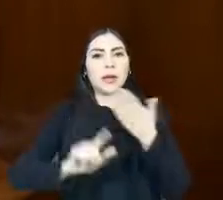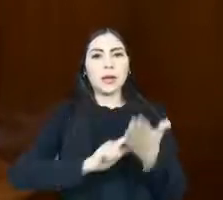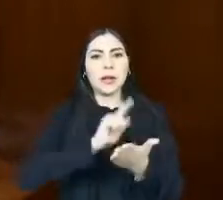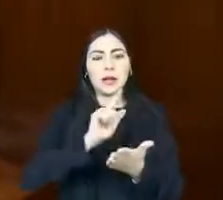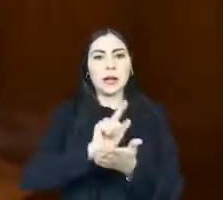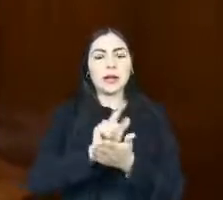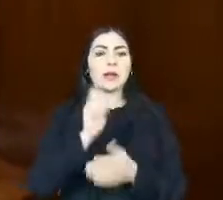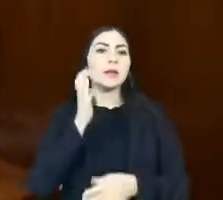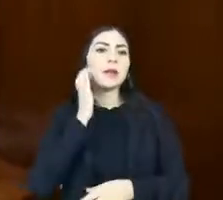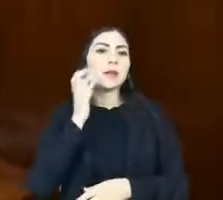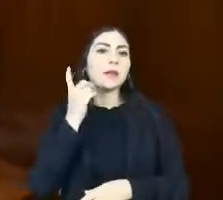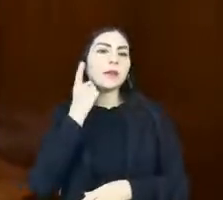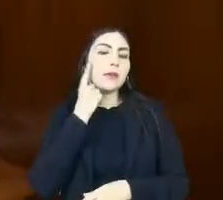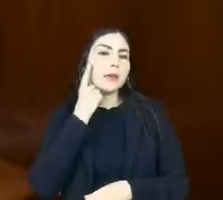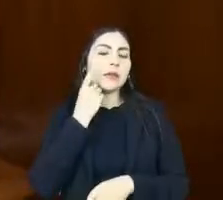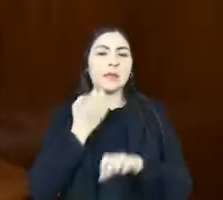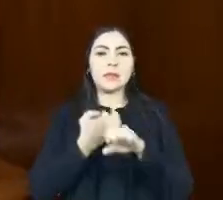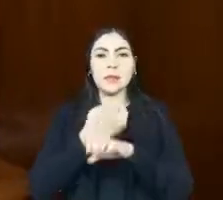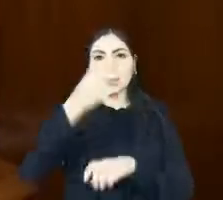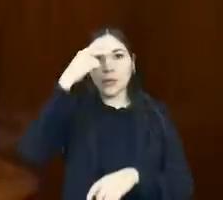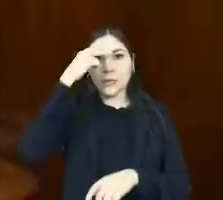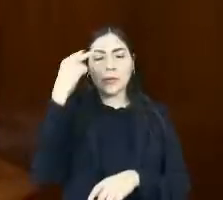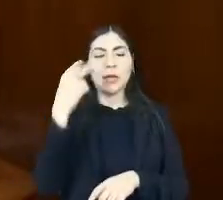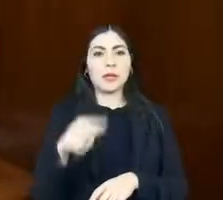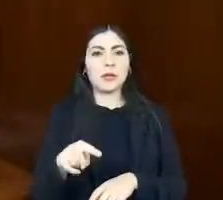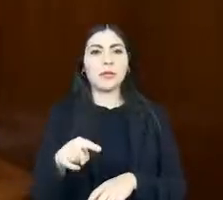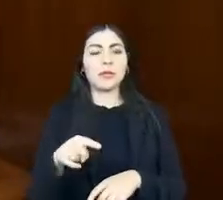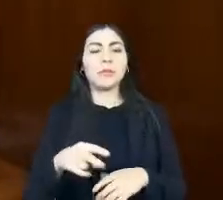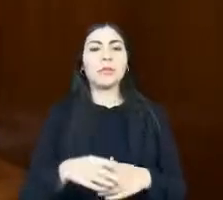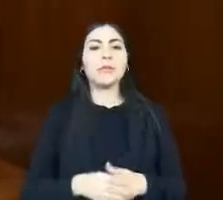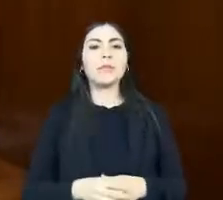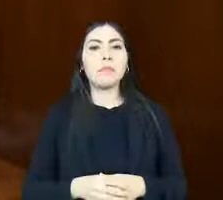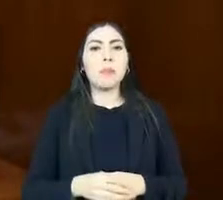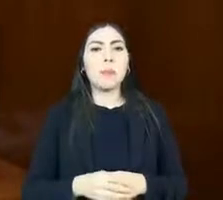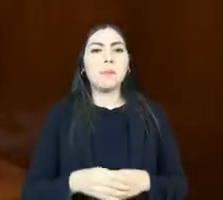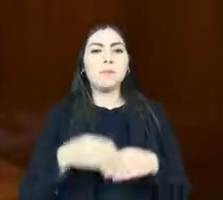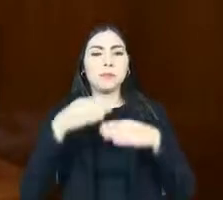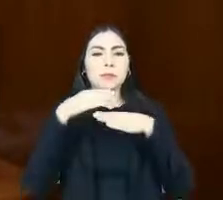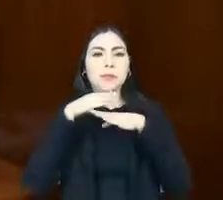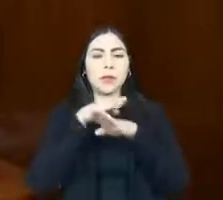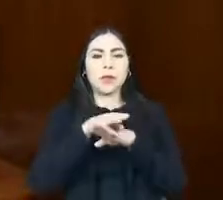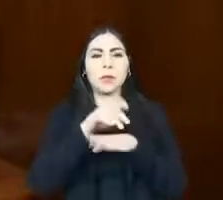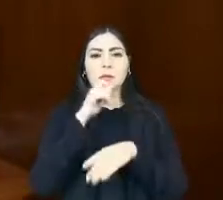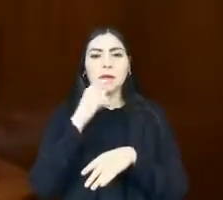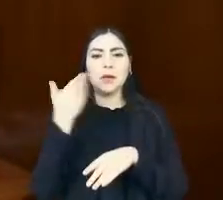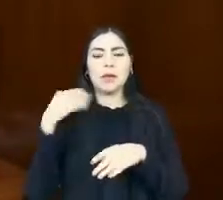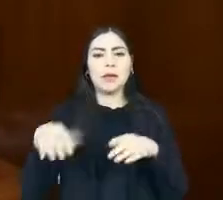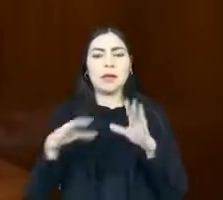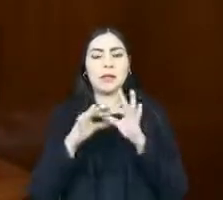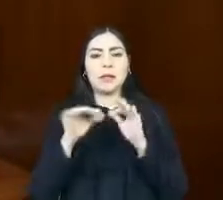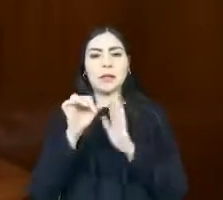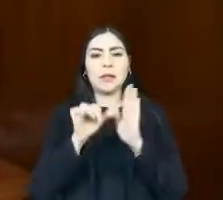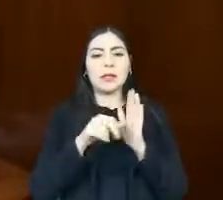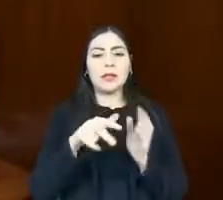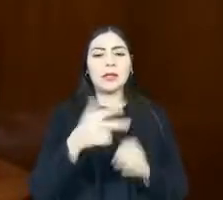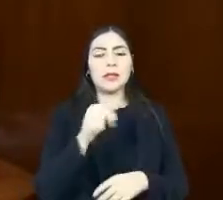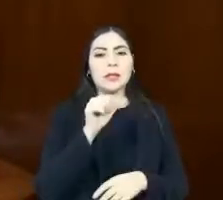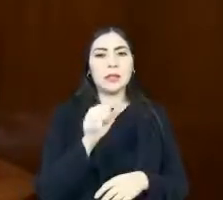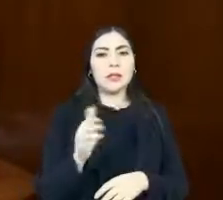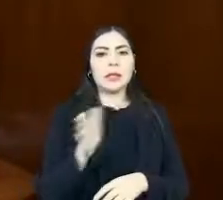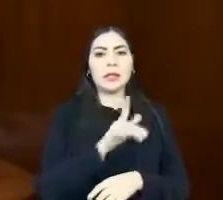legislativo del Estado libre y soberano de México en relación con los señalado en los artículos 13 a